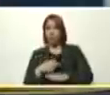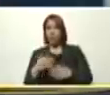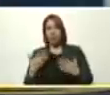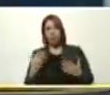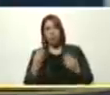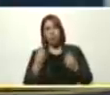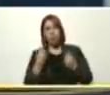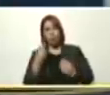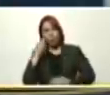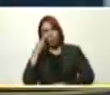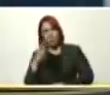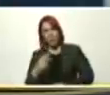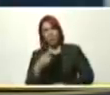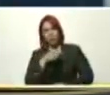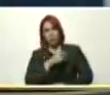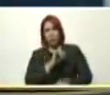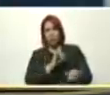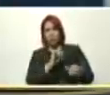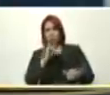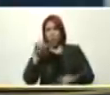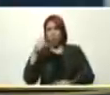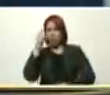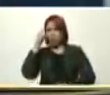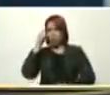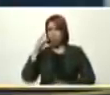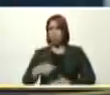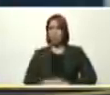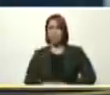lo visualizas tú, Jorge Rodríguez Gómez, compañero?